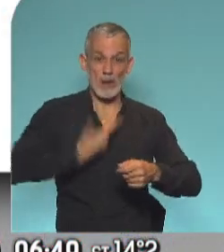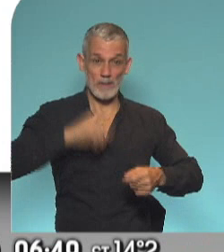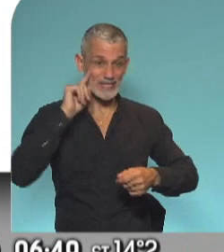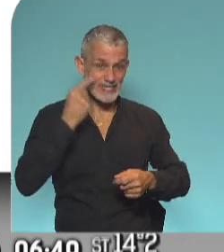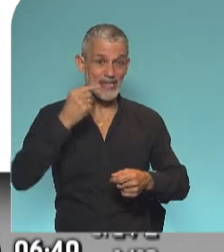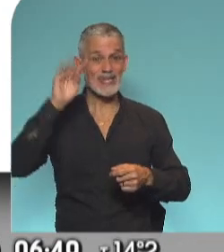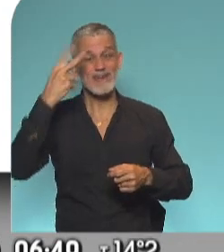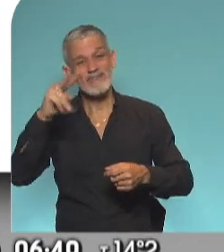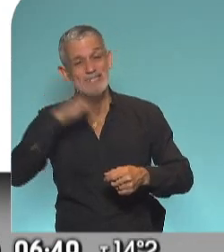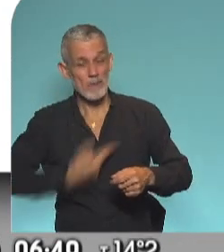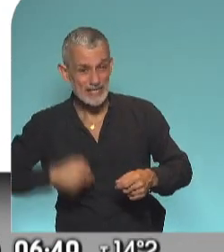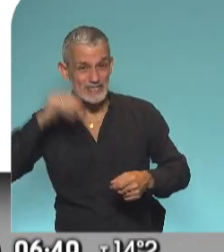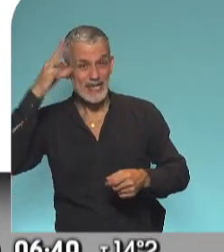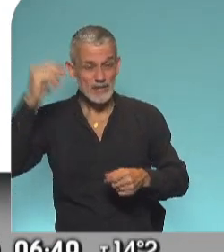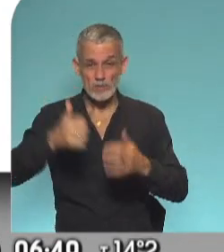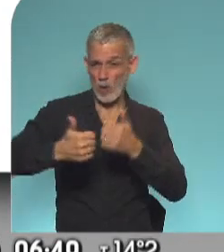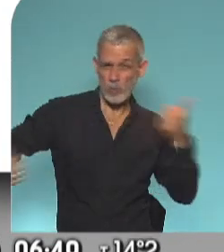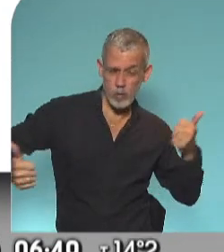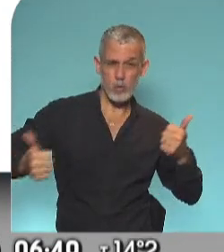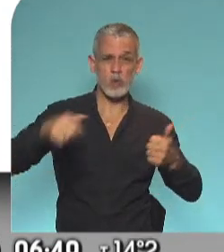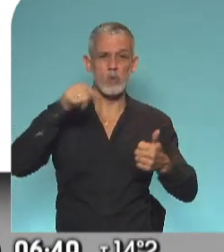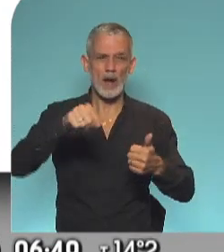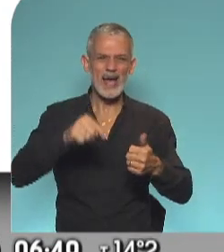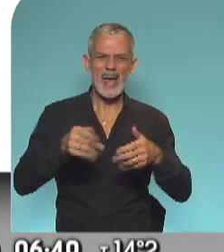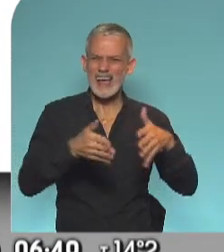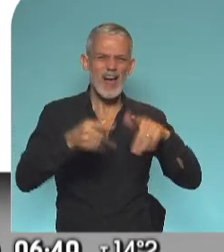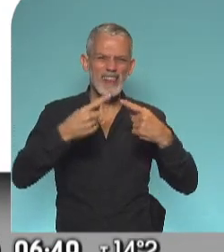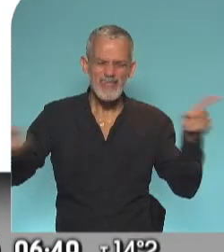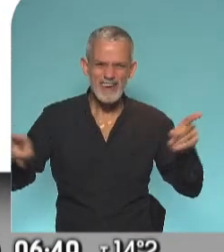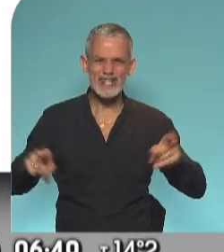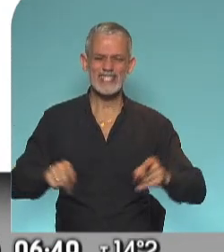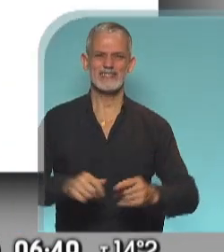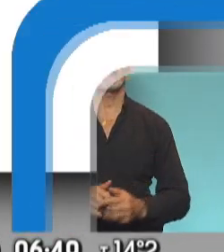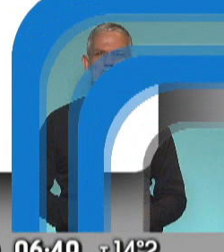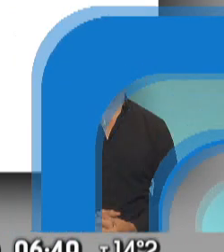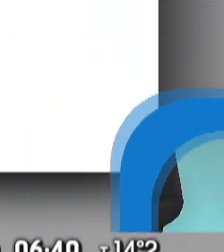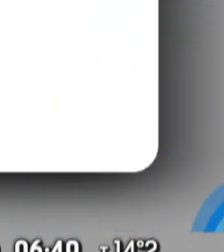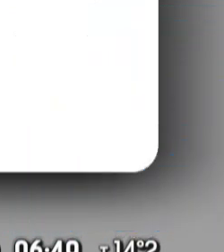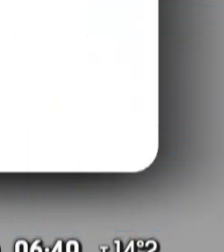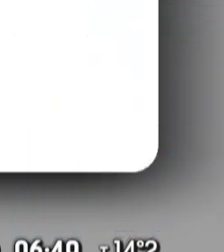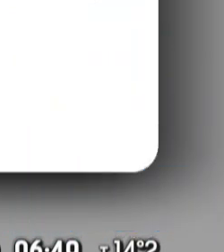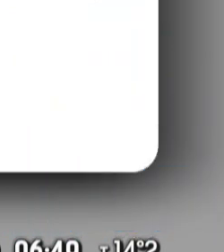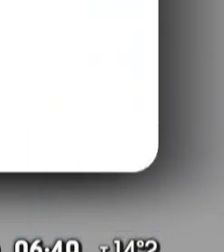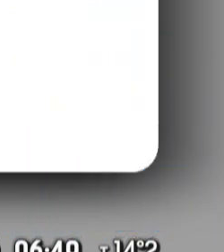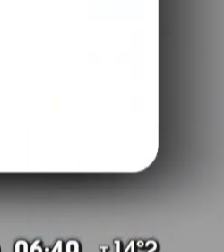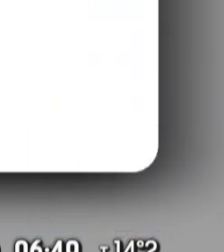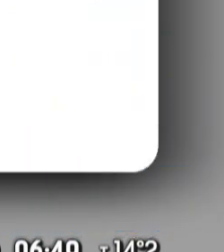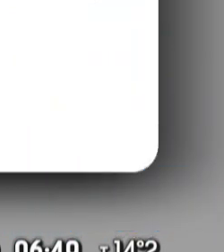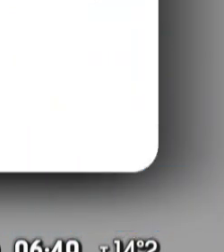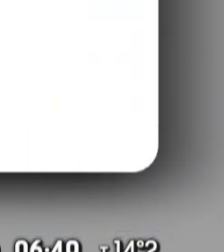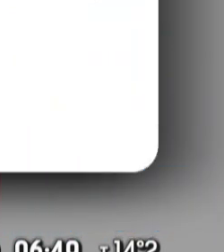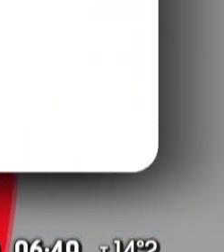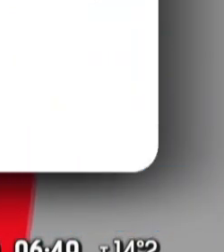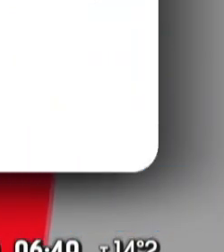la vicepresidenta se distancien o tomen caminos distintos es una aspiración institucionalmente dañina para el futuro del país, que por